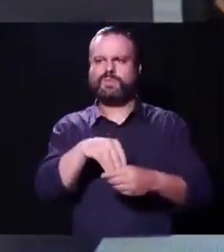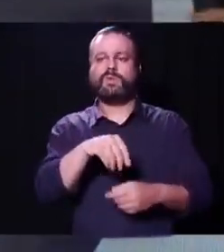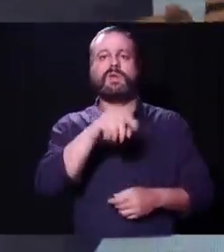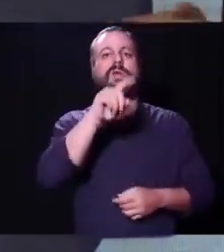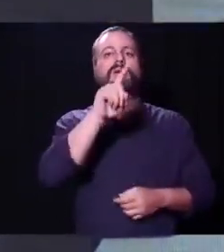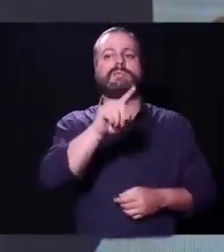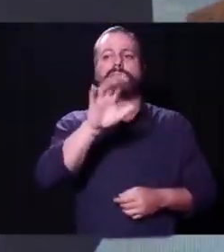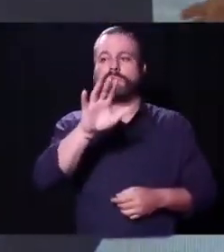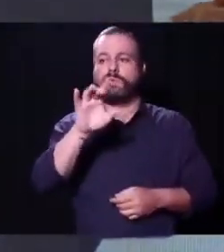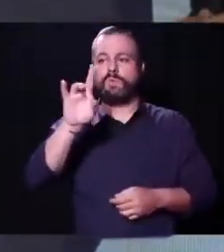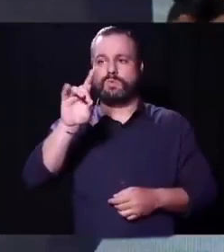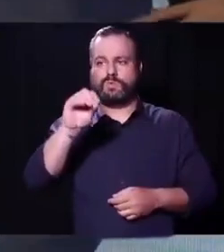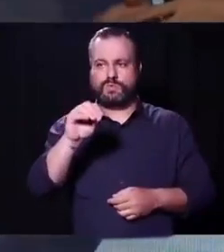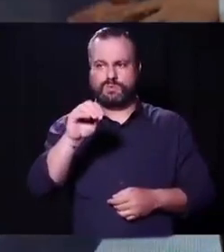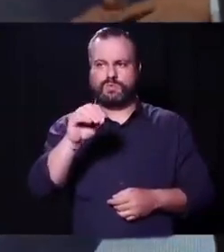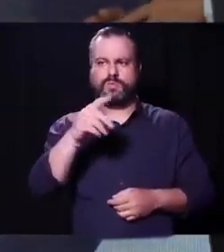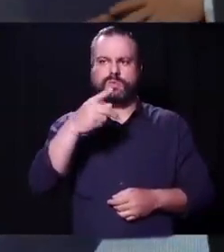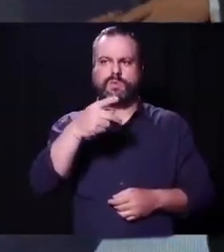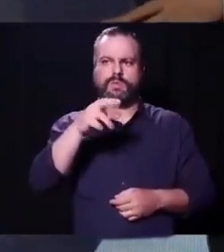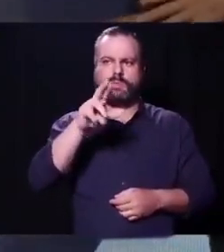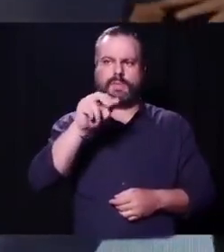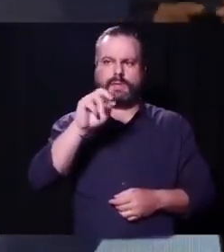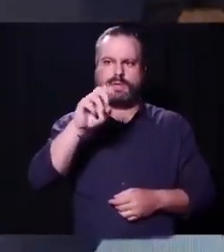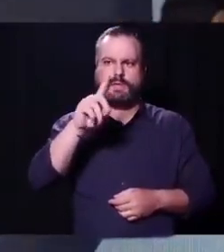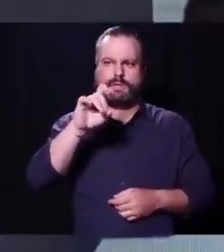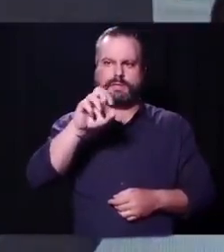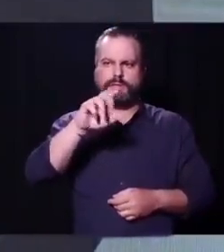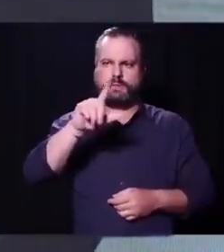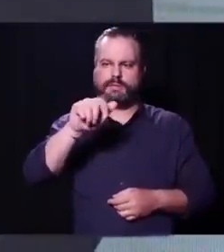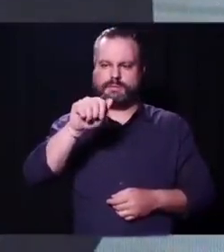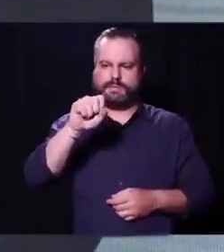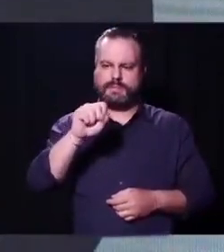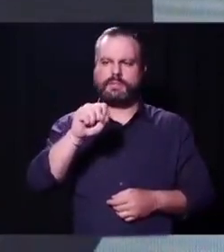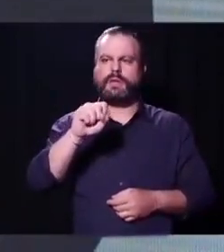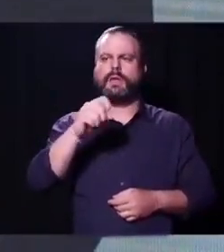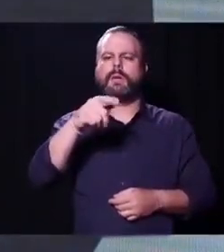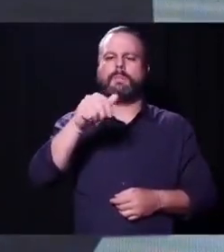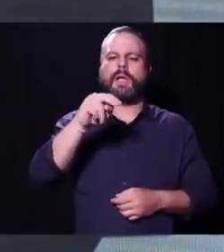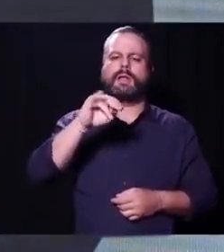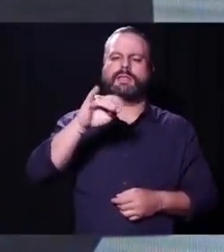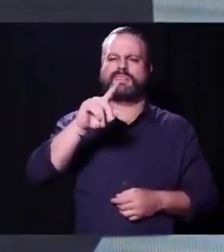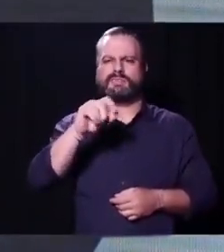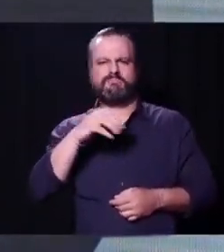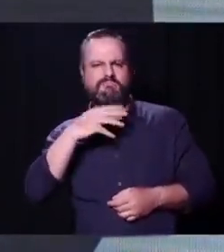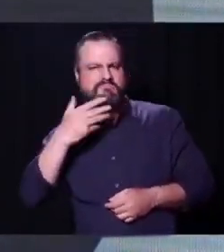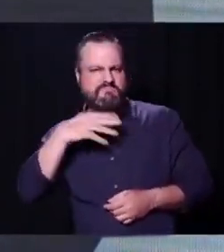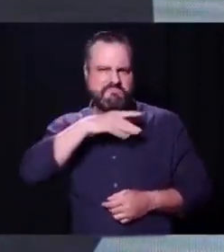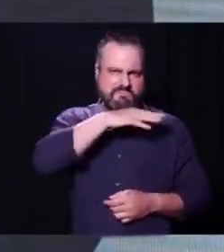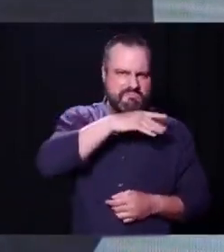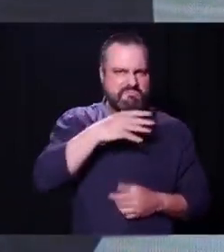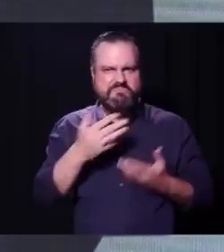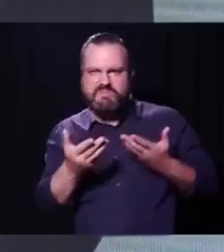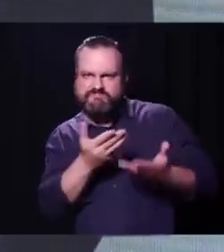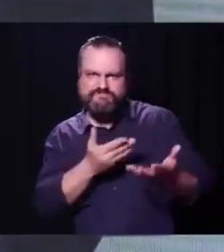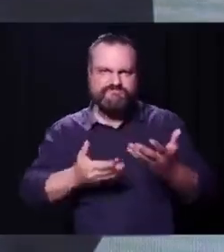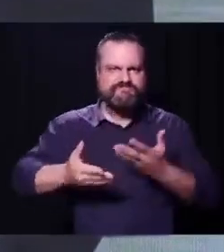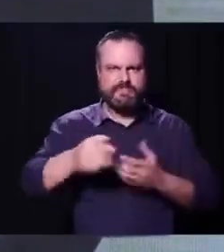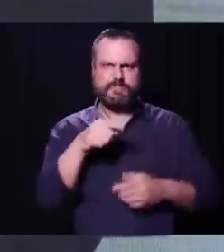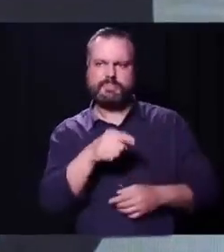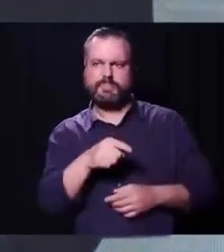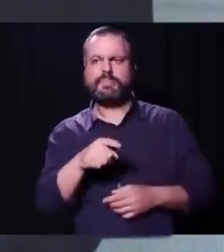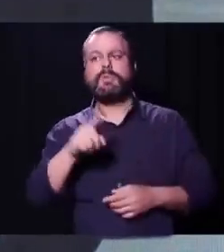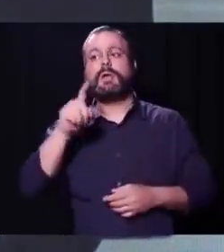pandillas que hay? En el 1970 teníamos, creo que era una o dos, Rolando. Entonces, ¿pero